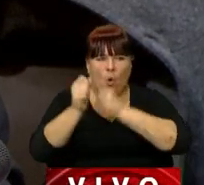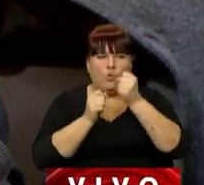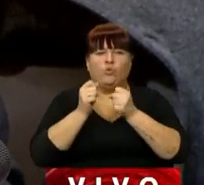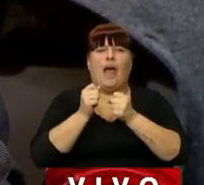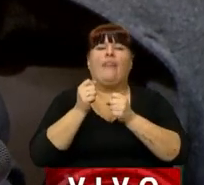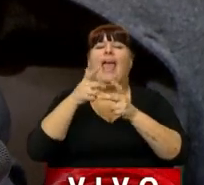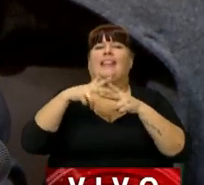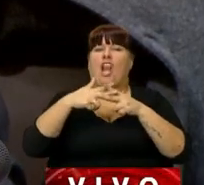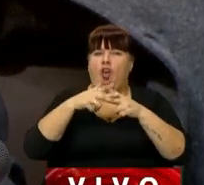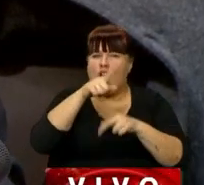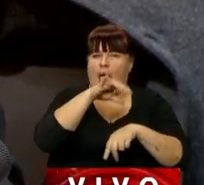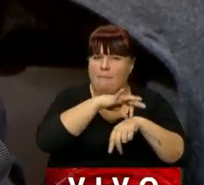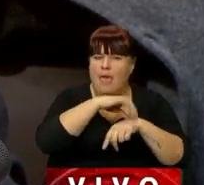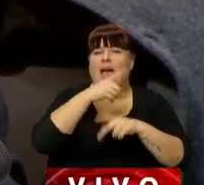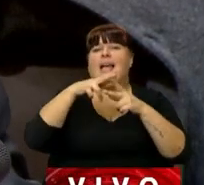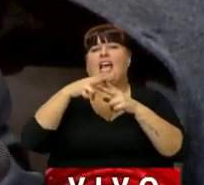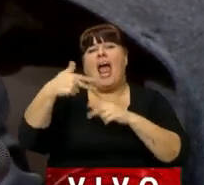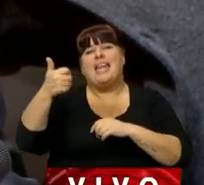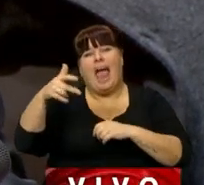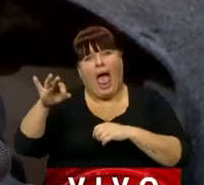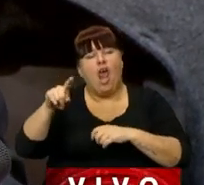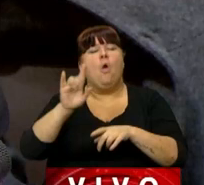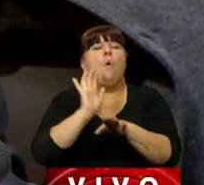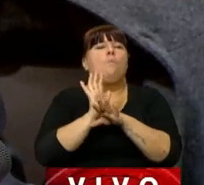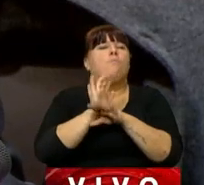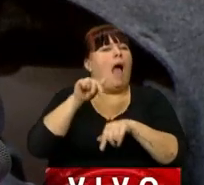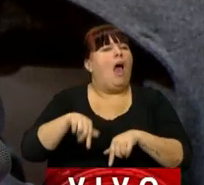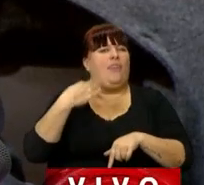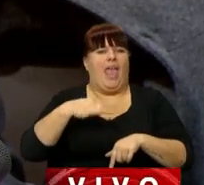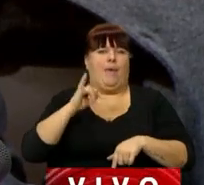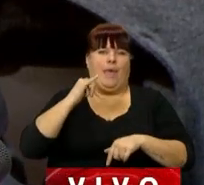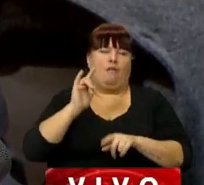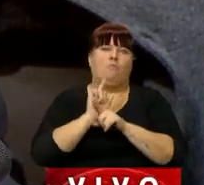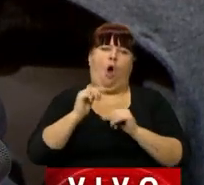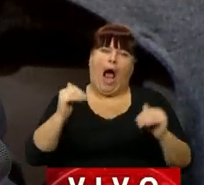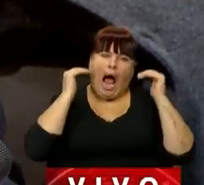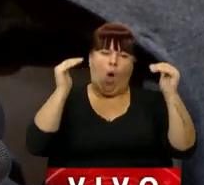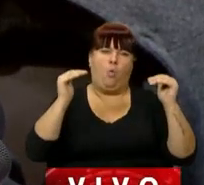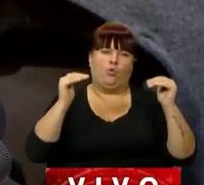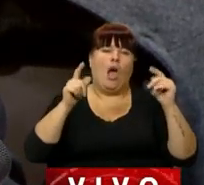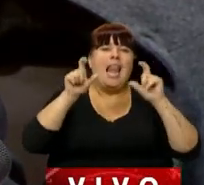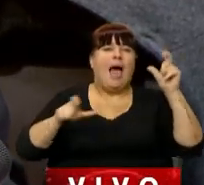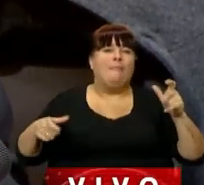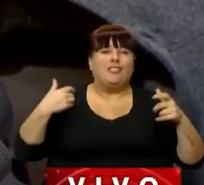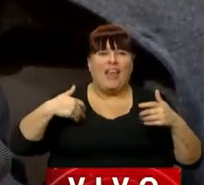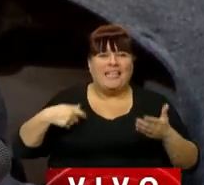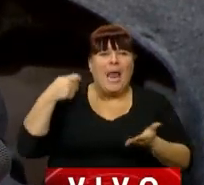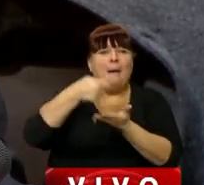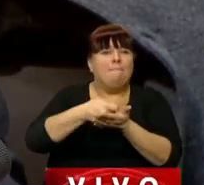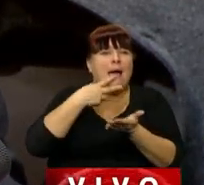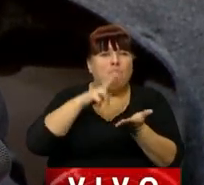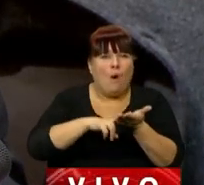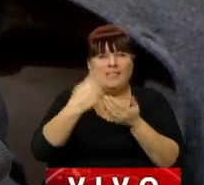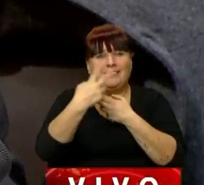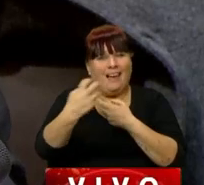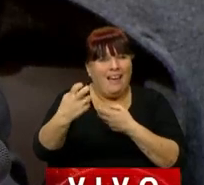de la biotecnología y la nanotecnología ha llegado la hora de hacerse adultos y que los contribuyentes argentinos que no